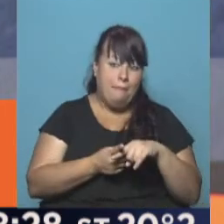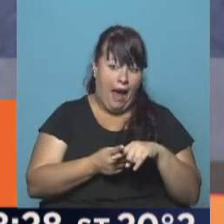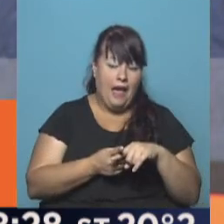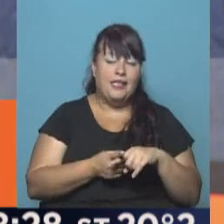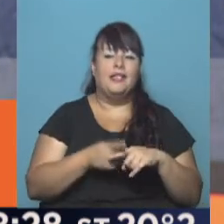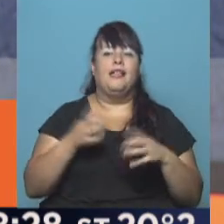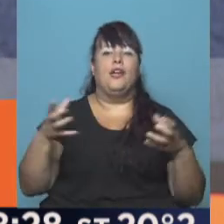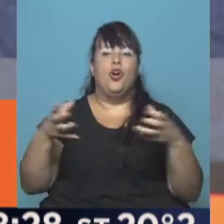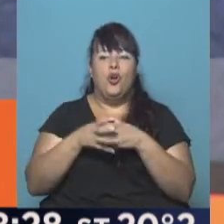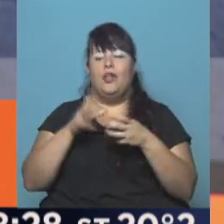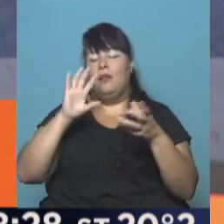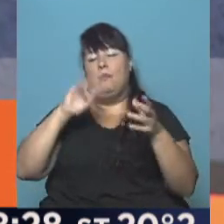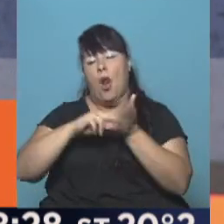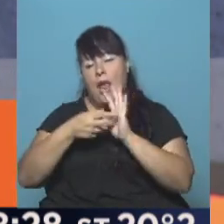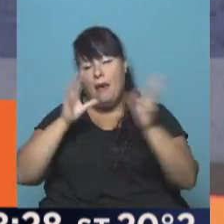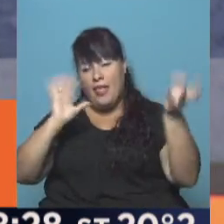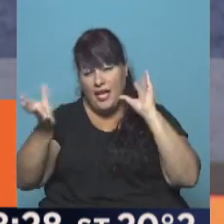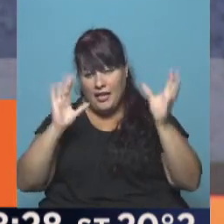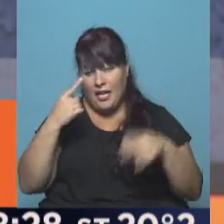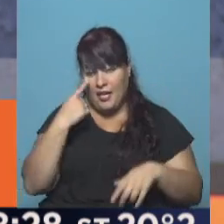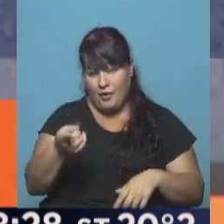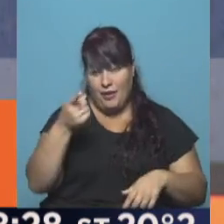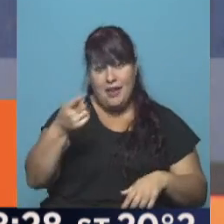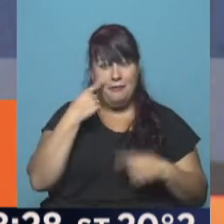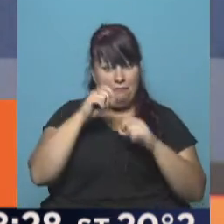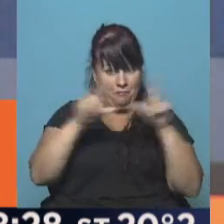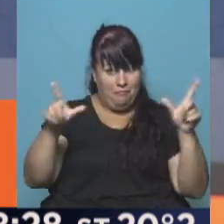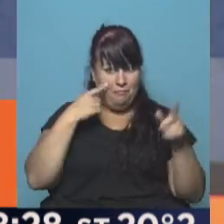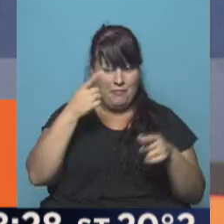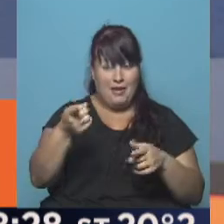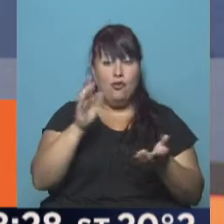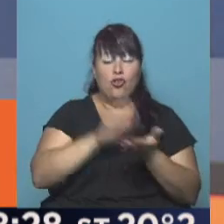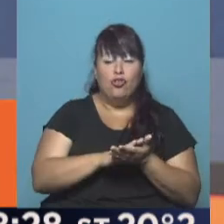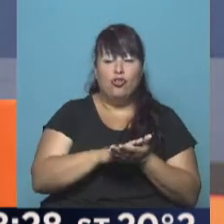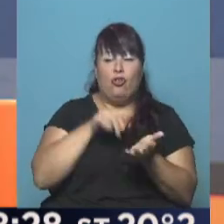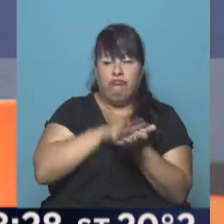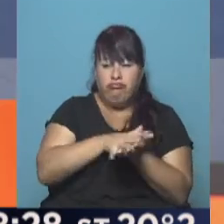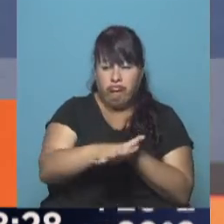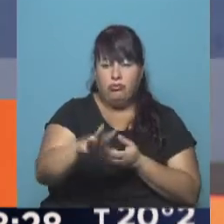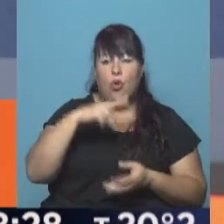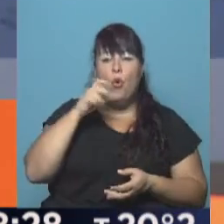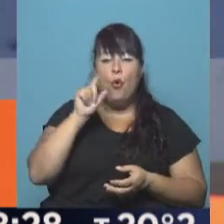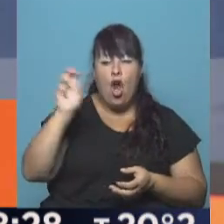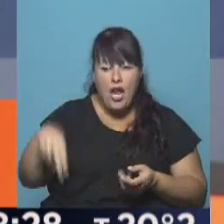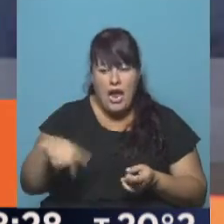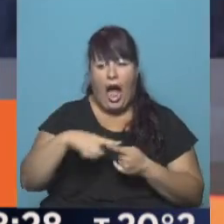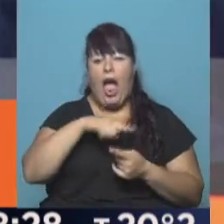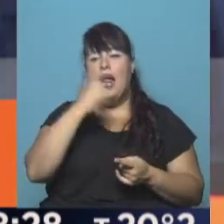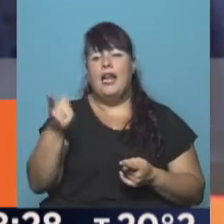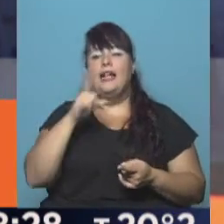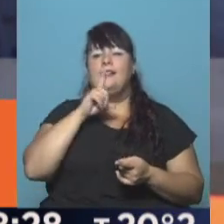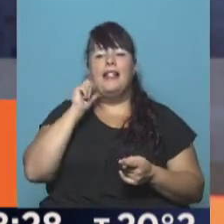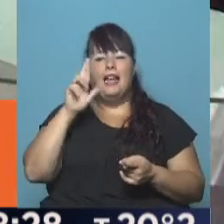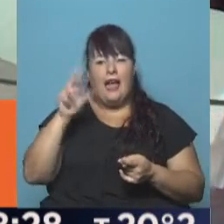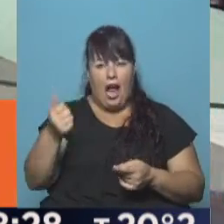contingencias climáticas que todos vimos en esta estamos viendo imágenes que tiene que ver con lo que sucedió en volcán con lo que sucedió en tilcara